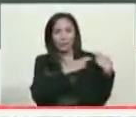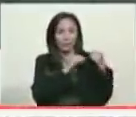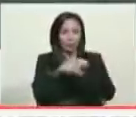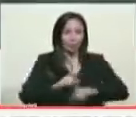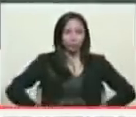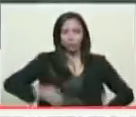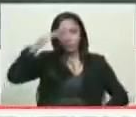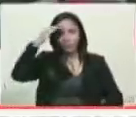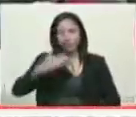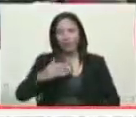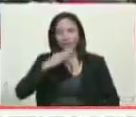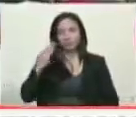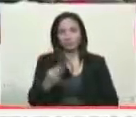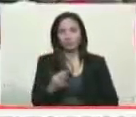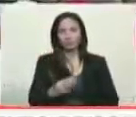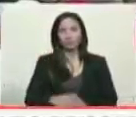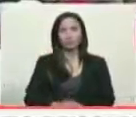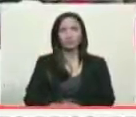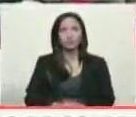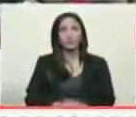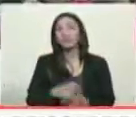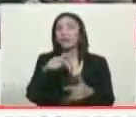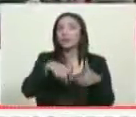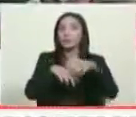Nacional Bolivariana. Aquí está